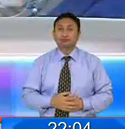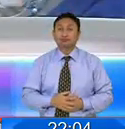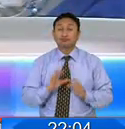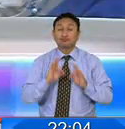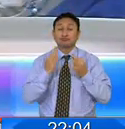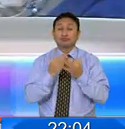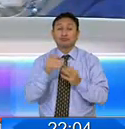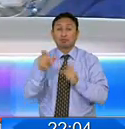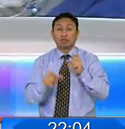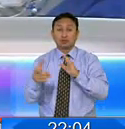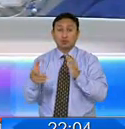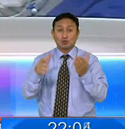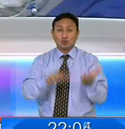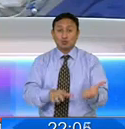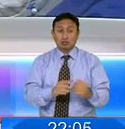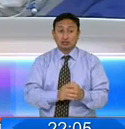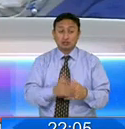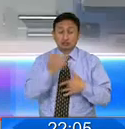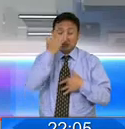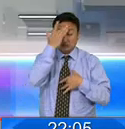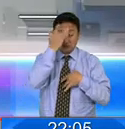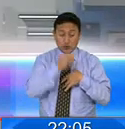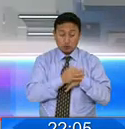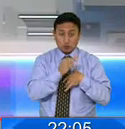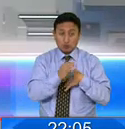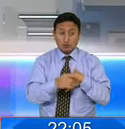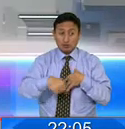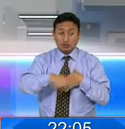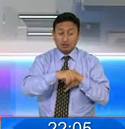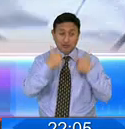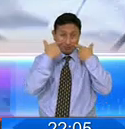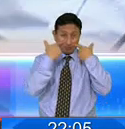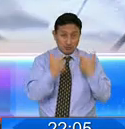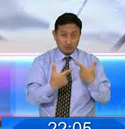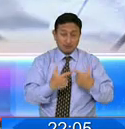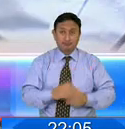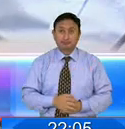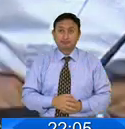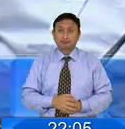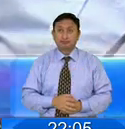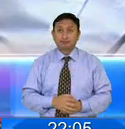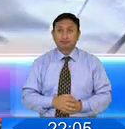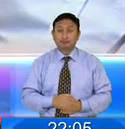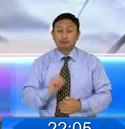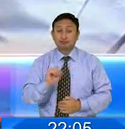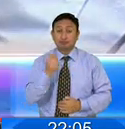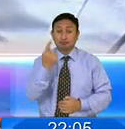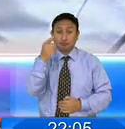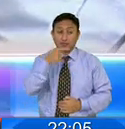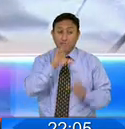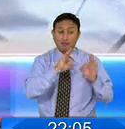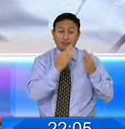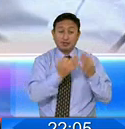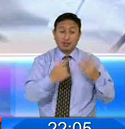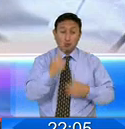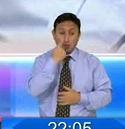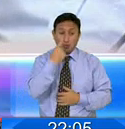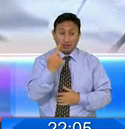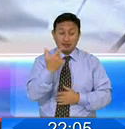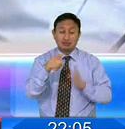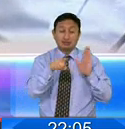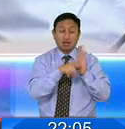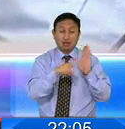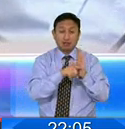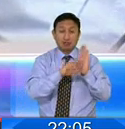Familiares de los fallecidos con Delta están bajo vigilancia. Se les ha hecho ya un primer hisopado que ha salido negativo, se